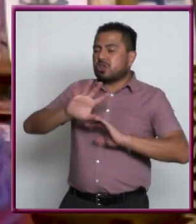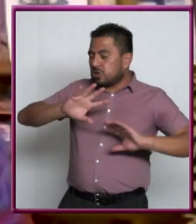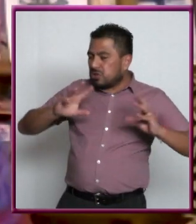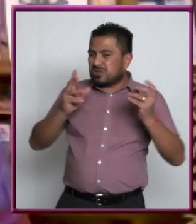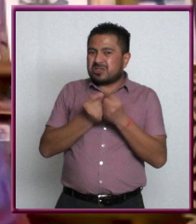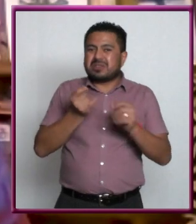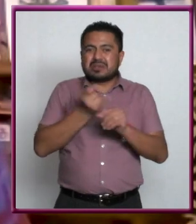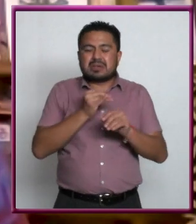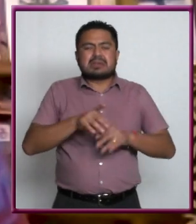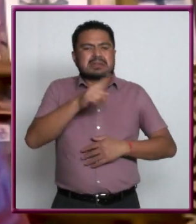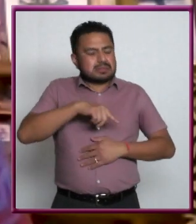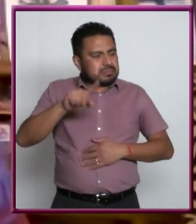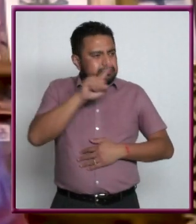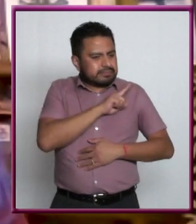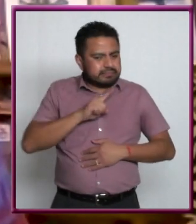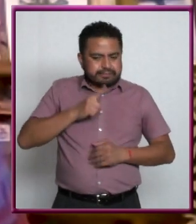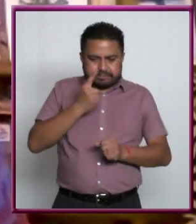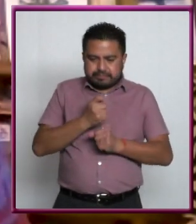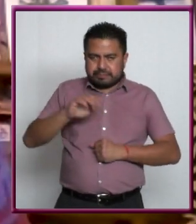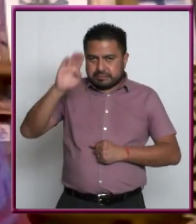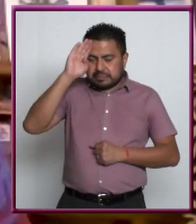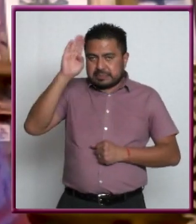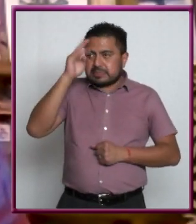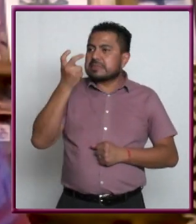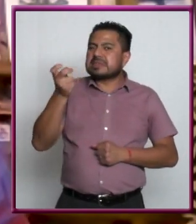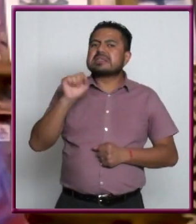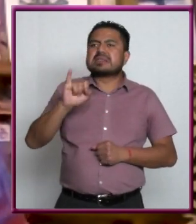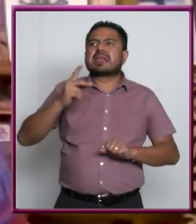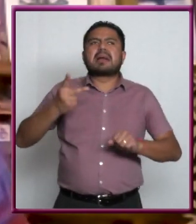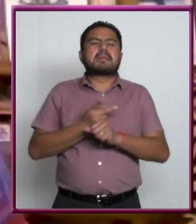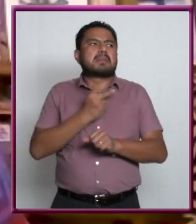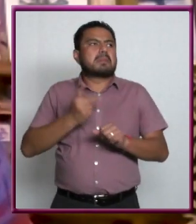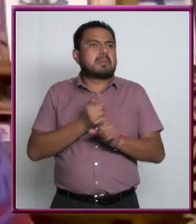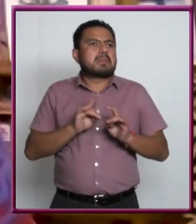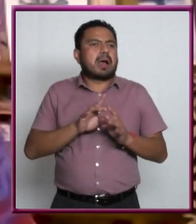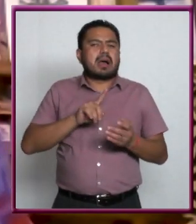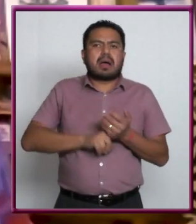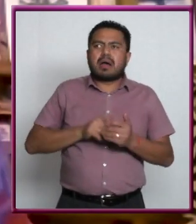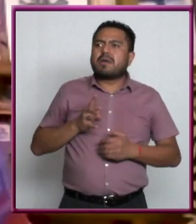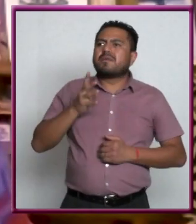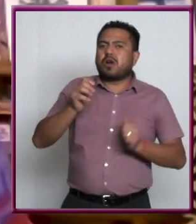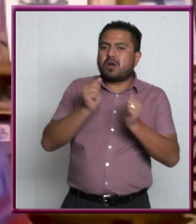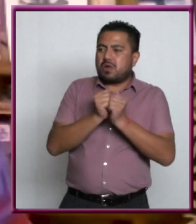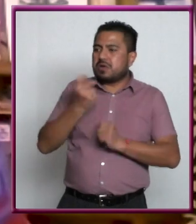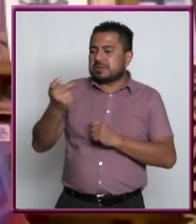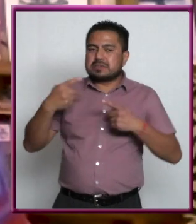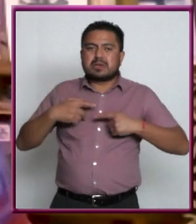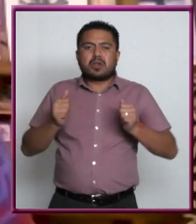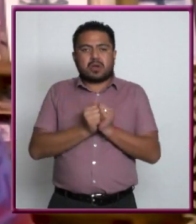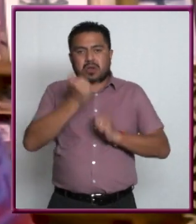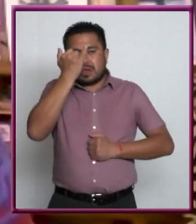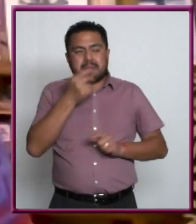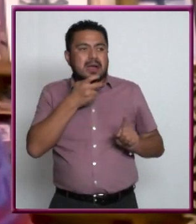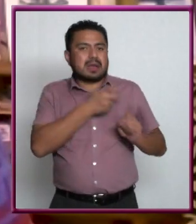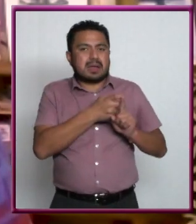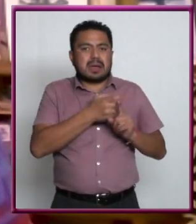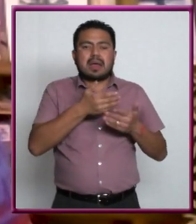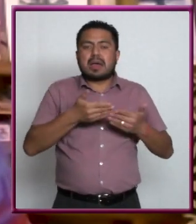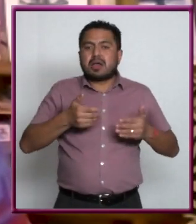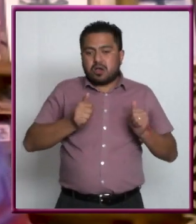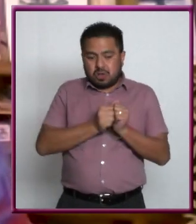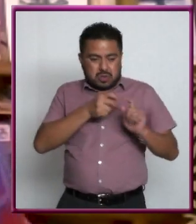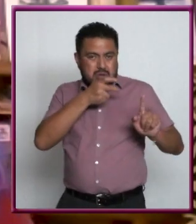mandar, por favor, todo ese contenido, piensen ahí sí, ¿qué va a pasar mañana con esa persona, con esas